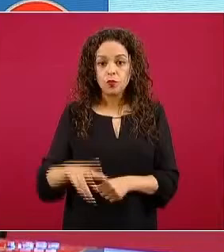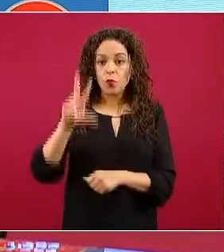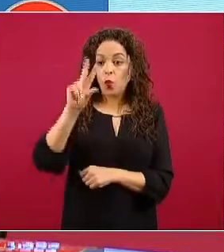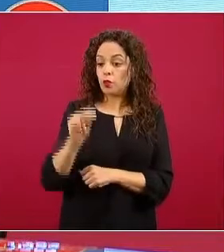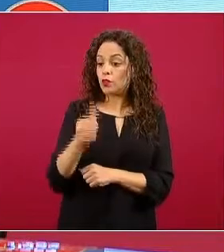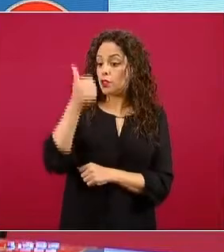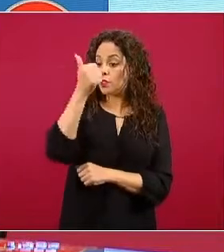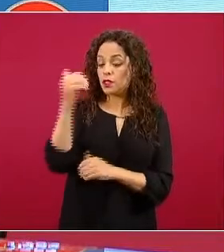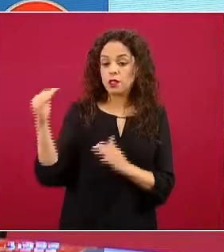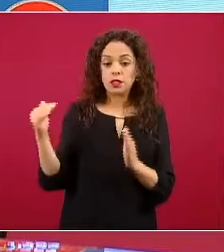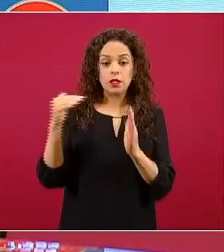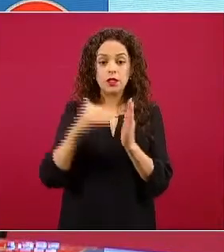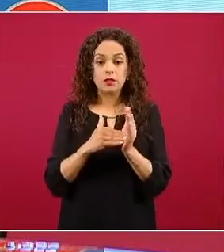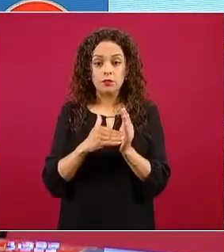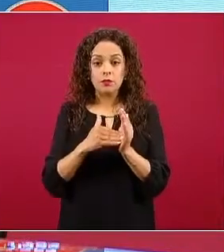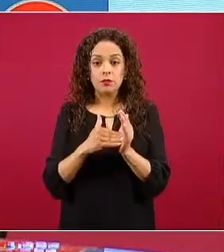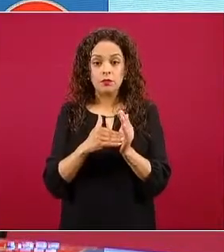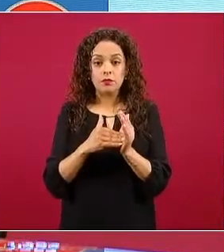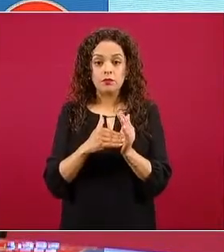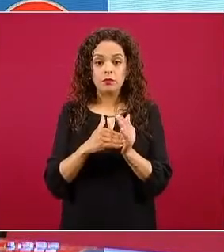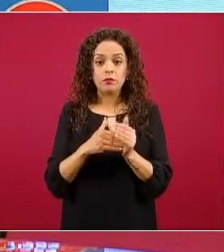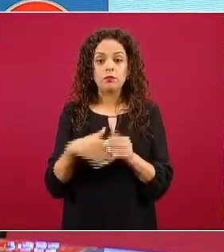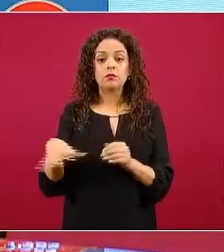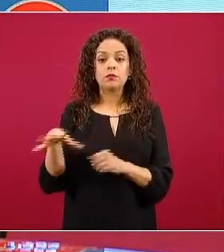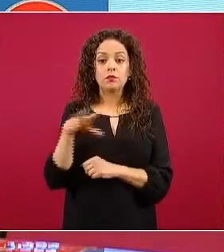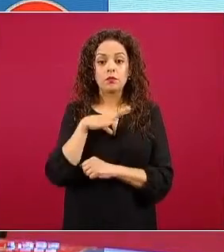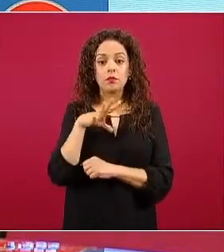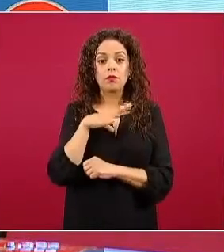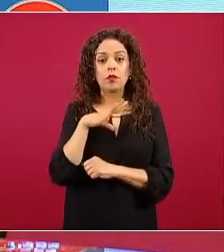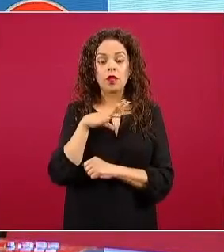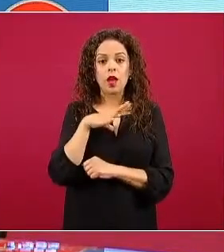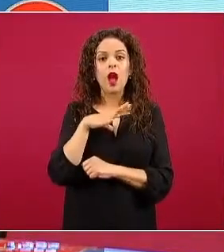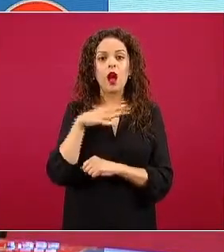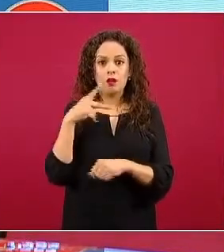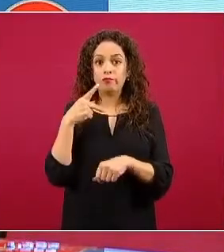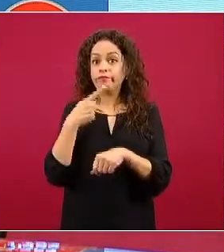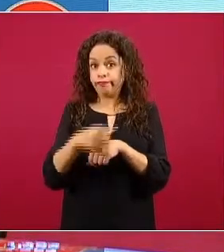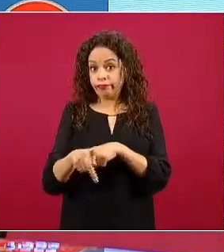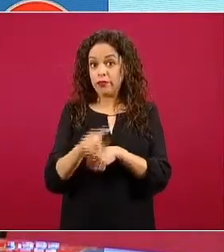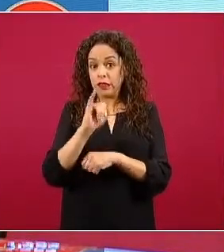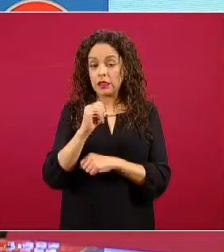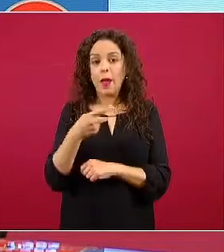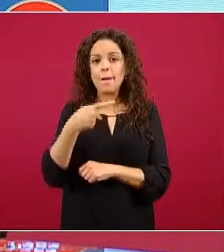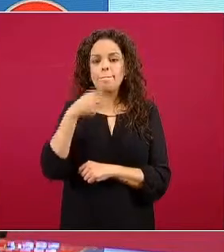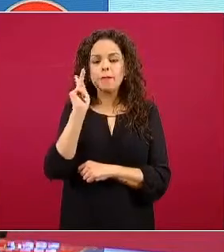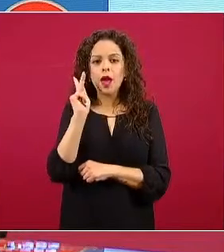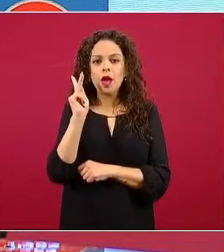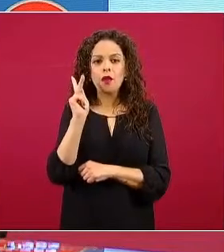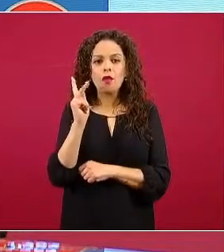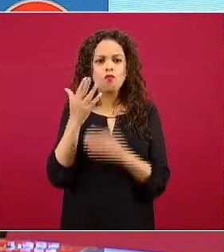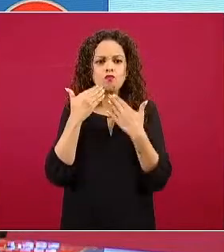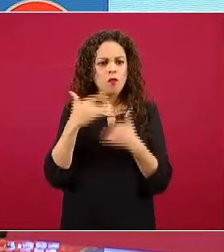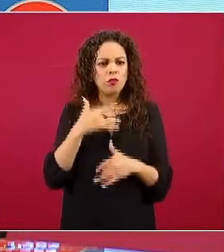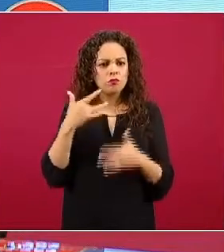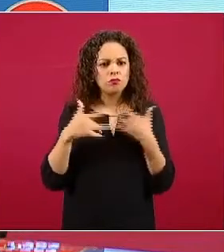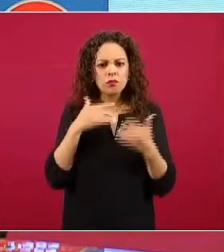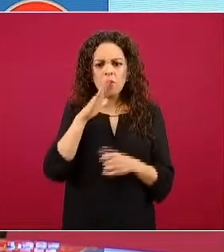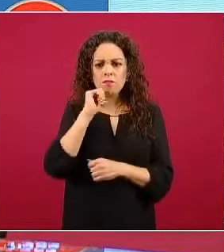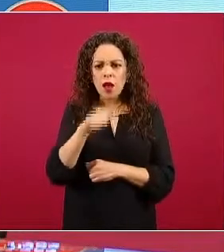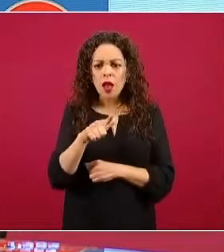86,000 tenían factores de riesgo, pero no tienen síntomas. Se les otorgó la información para que se cuiden,